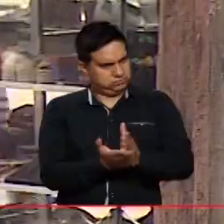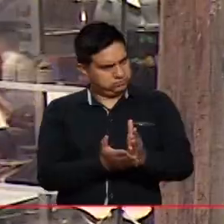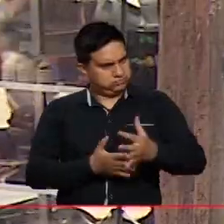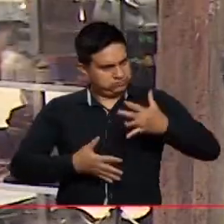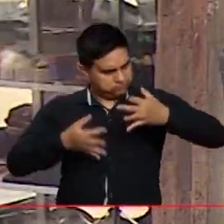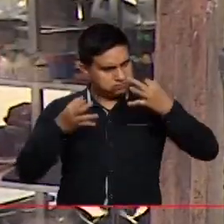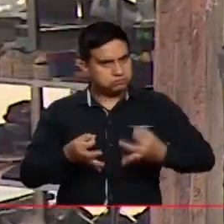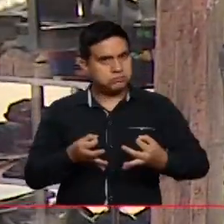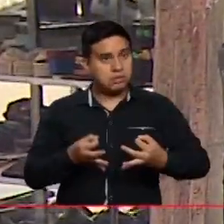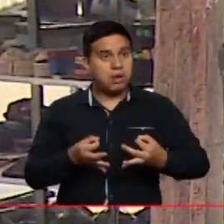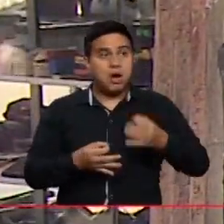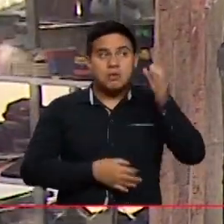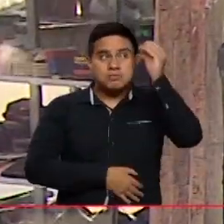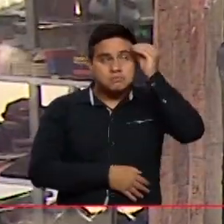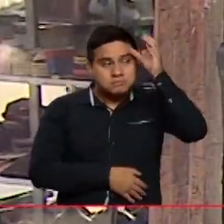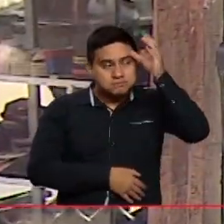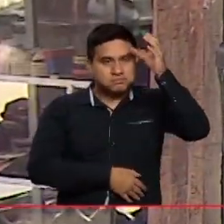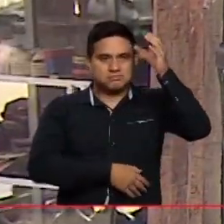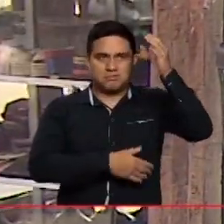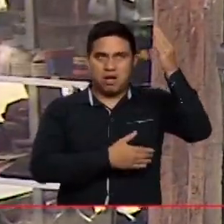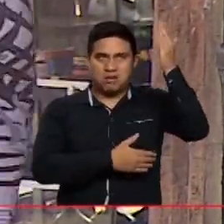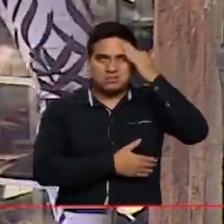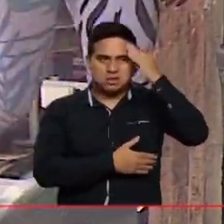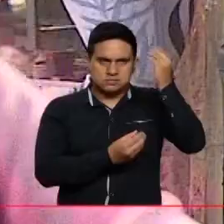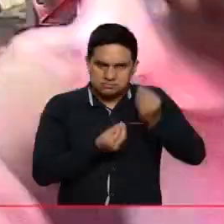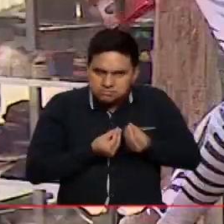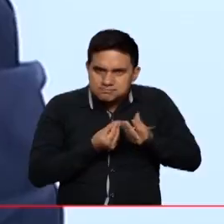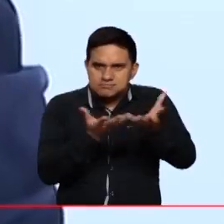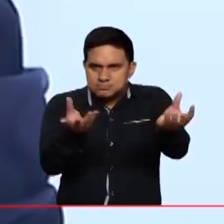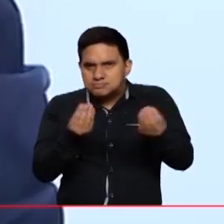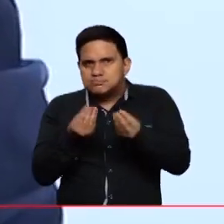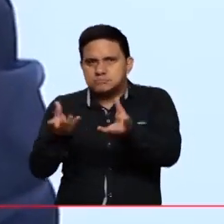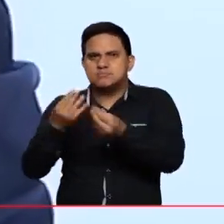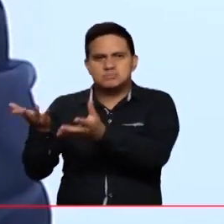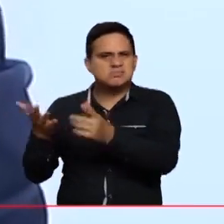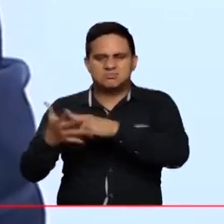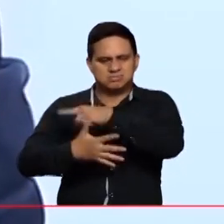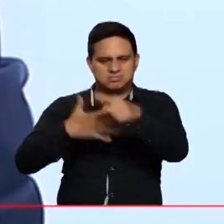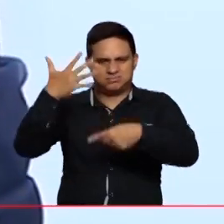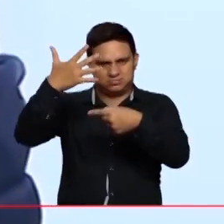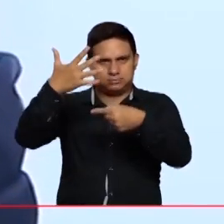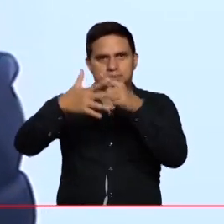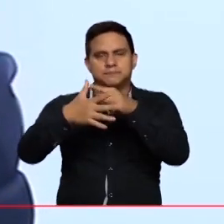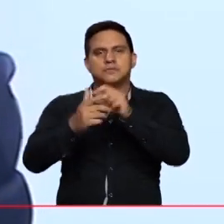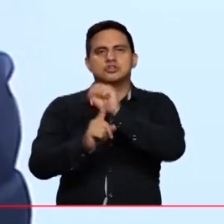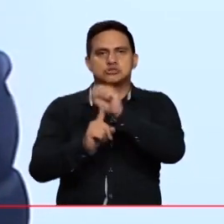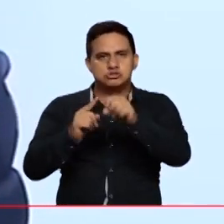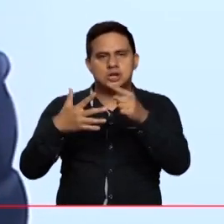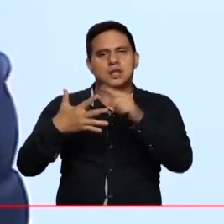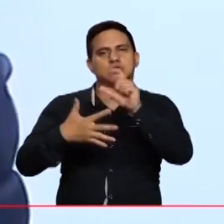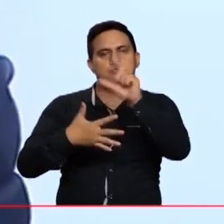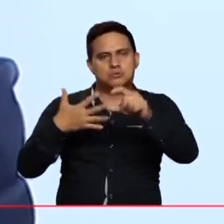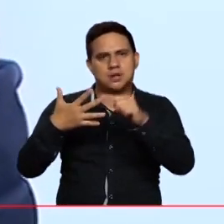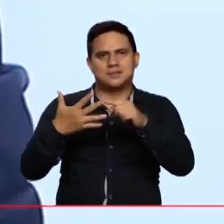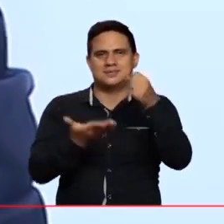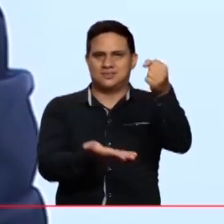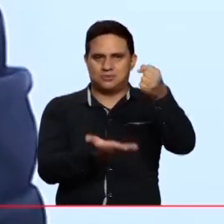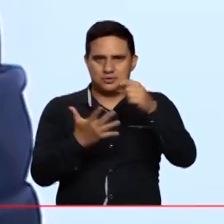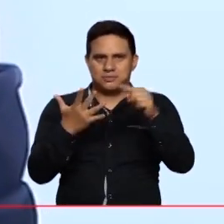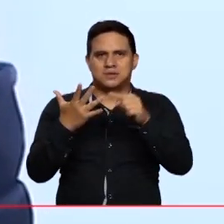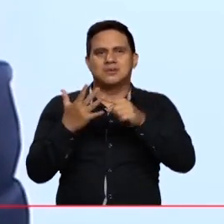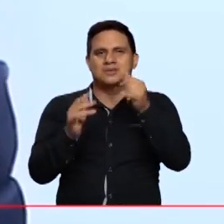conocimientos al territorio Son seis ámbitos estos ámbitos son social cultural económico científico